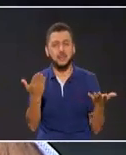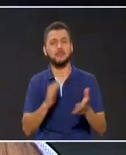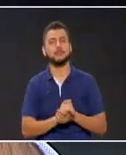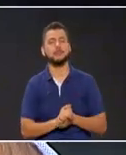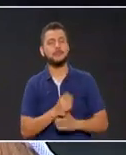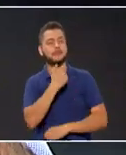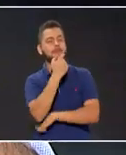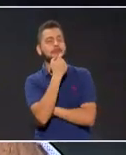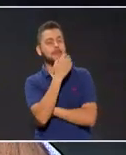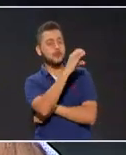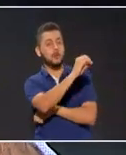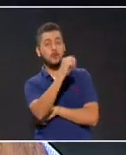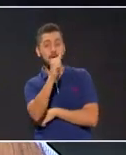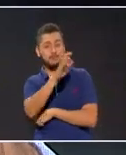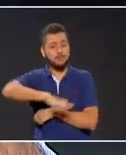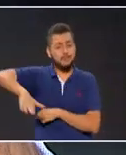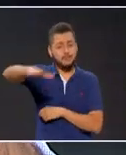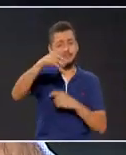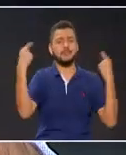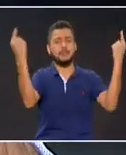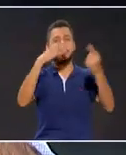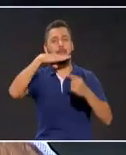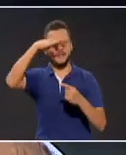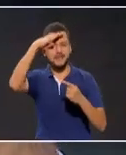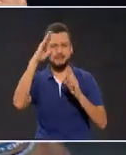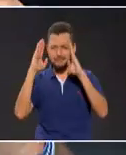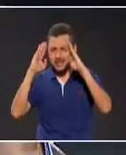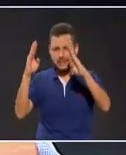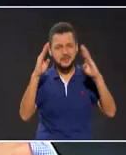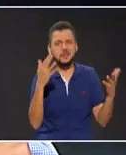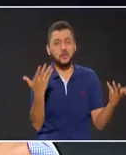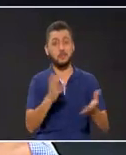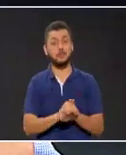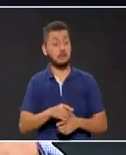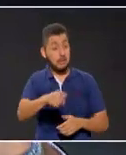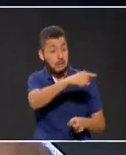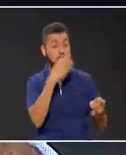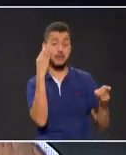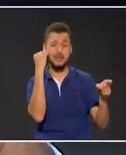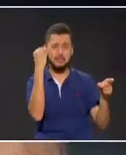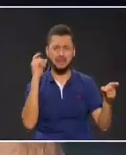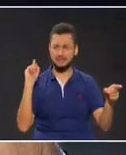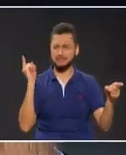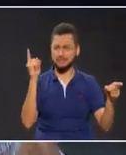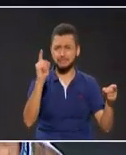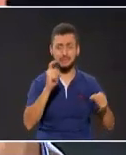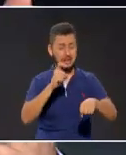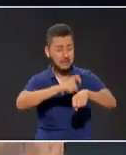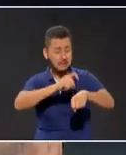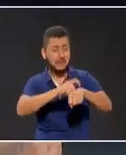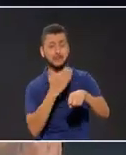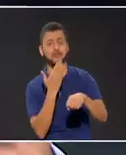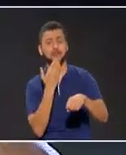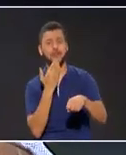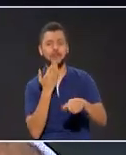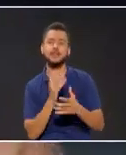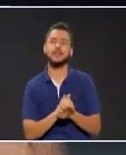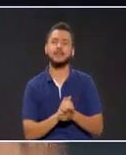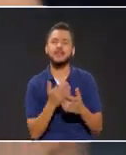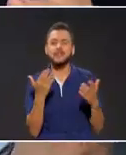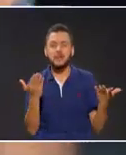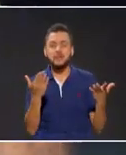autoridad, tienen experiencia y tienen tiempo. Y yo lo que quiero es que formemos unas redes en la ciudad por medio